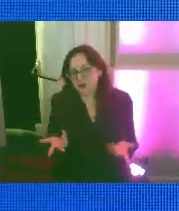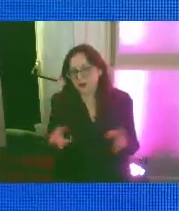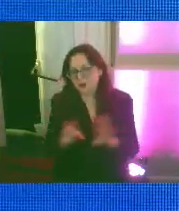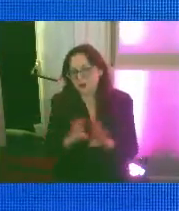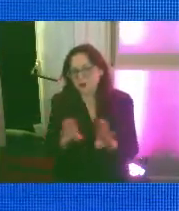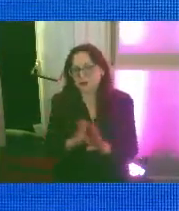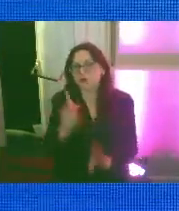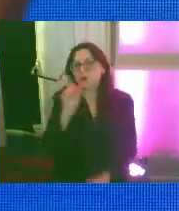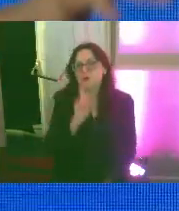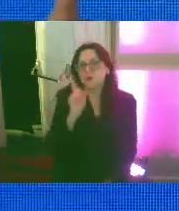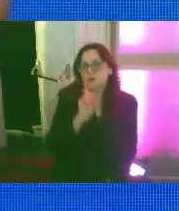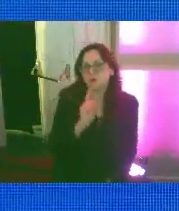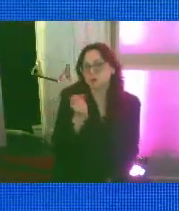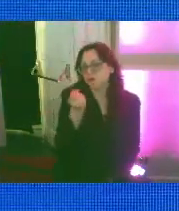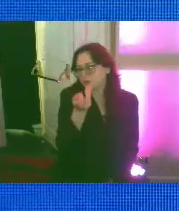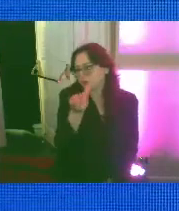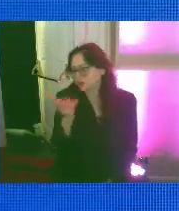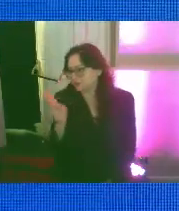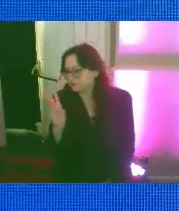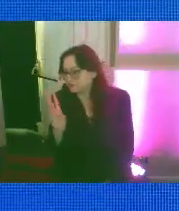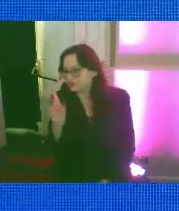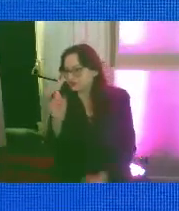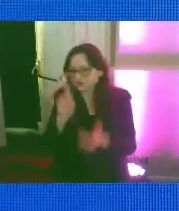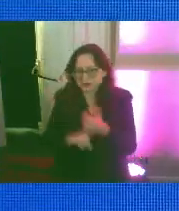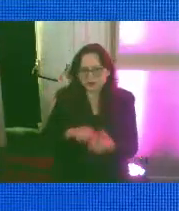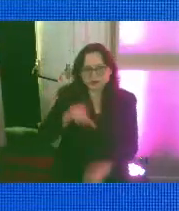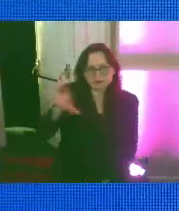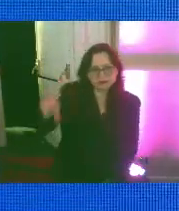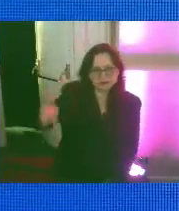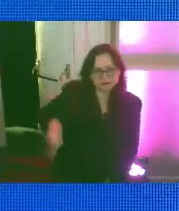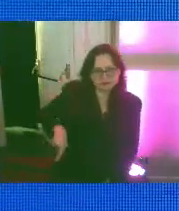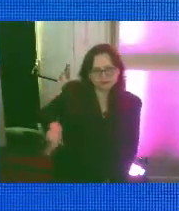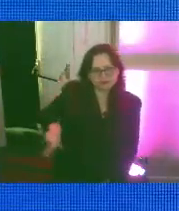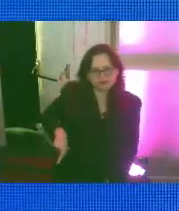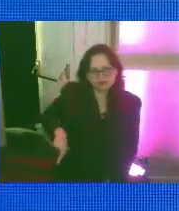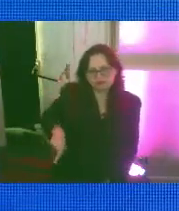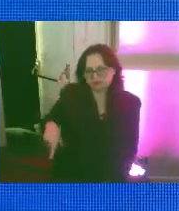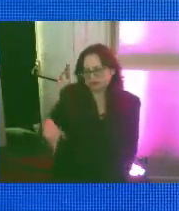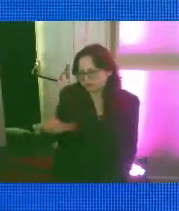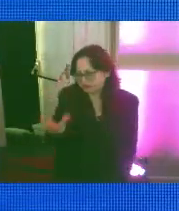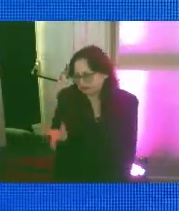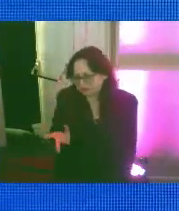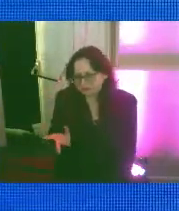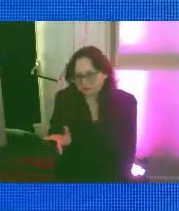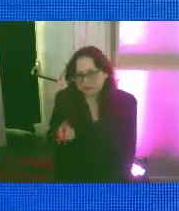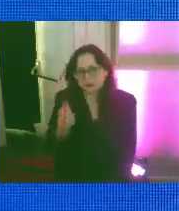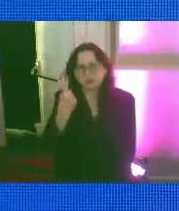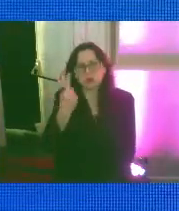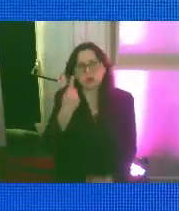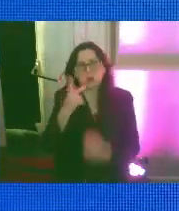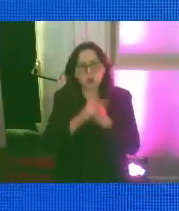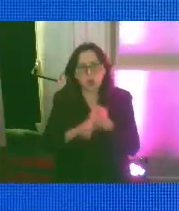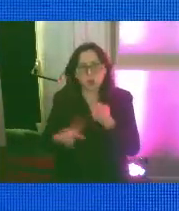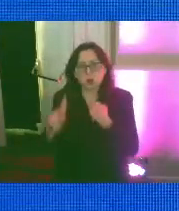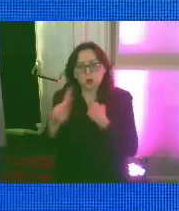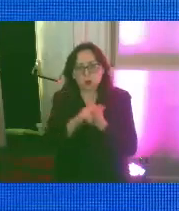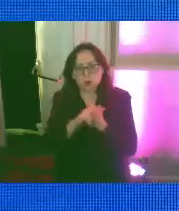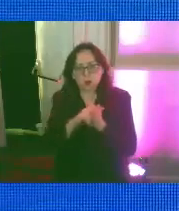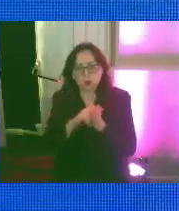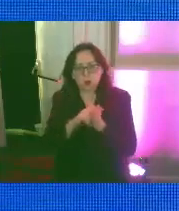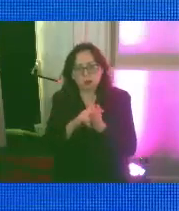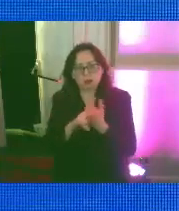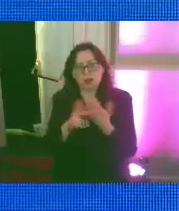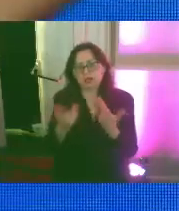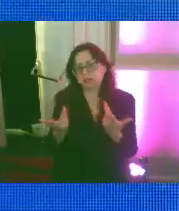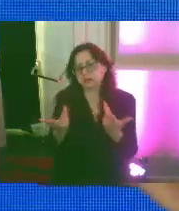en los gabinetes ministeriales, en toda América Latina haya solamente un país que supera la paridad, que es Chile, que el gobierno de